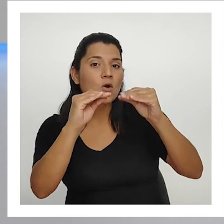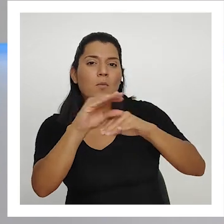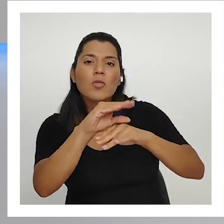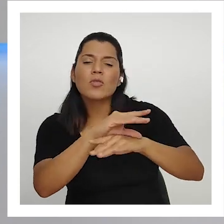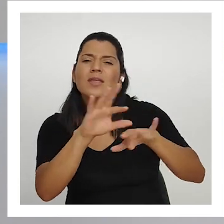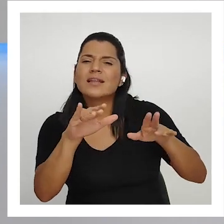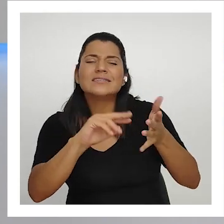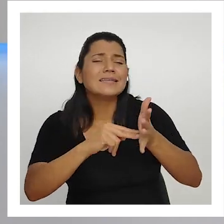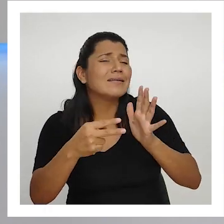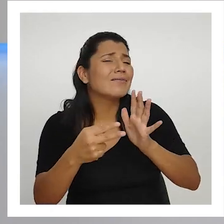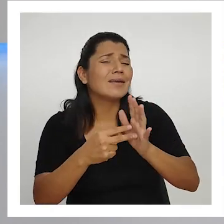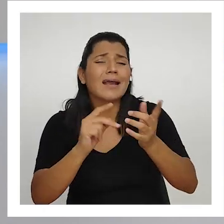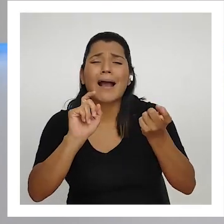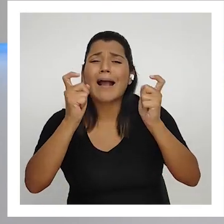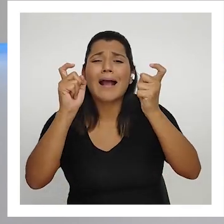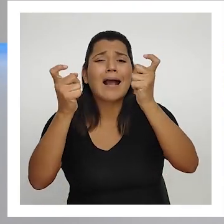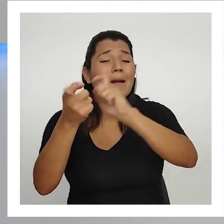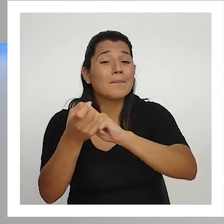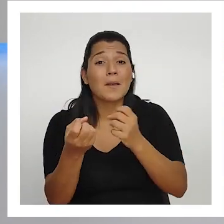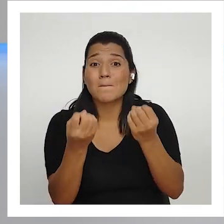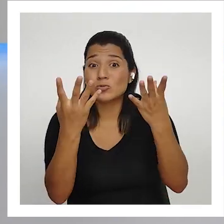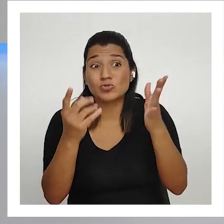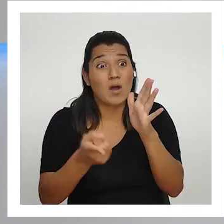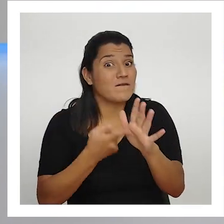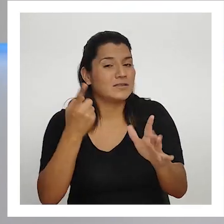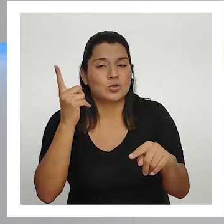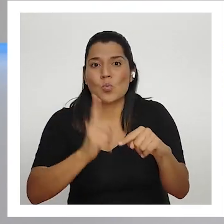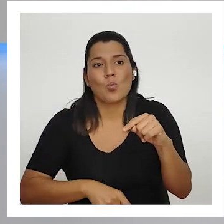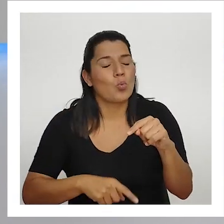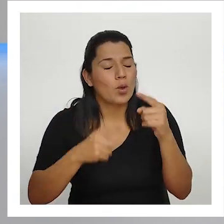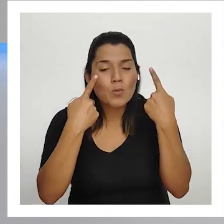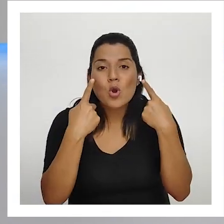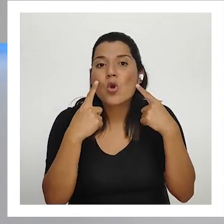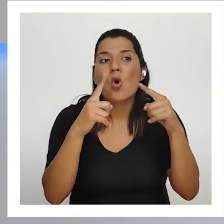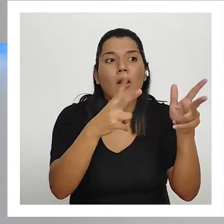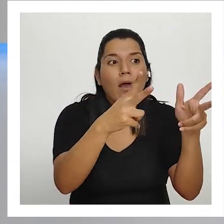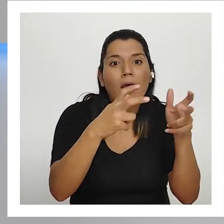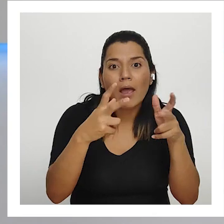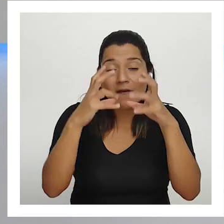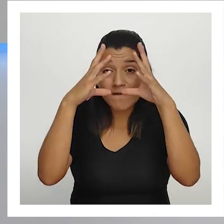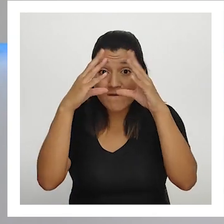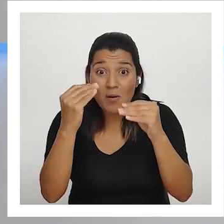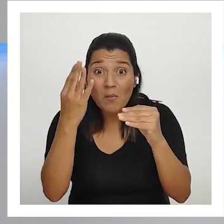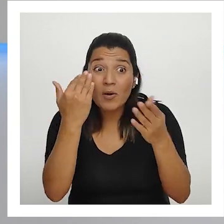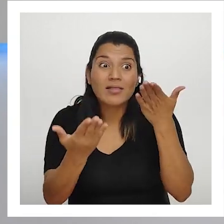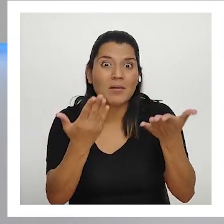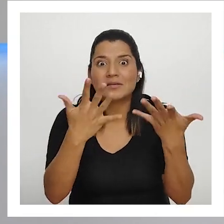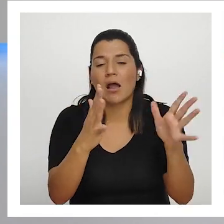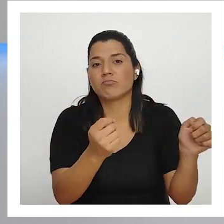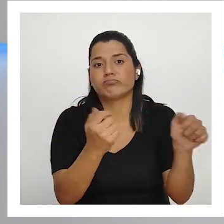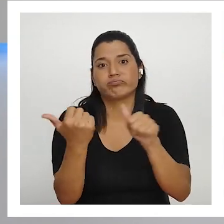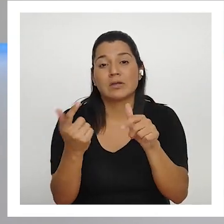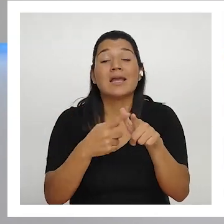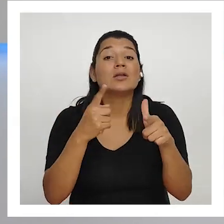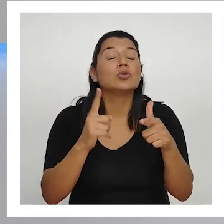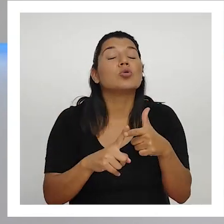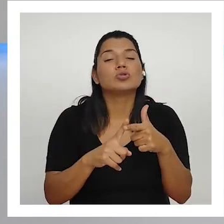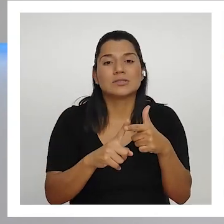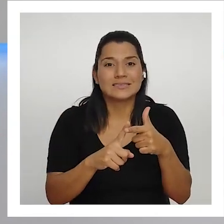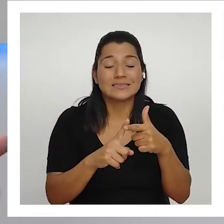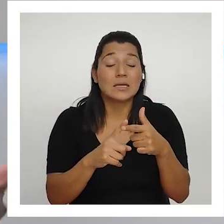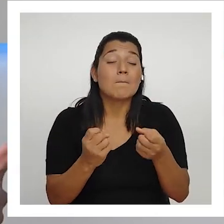e internacional, el poder además también solicitar información a proveedores de servicio, en este caso a Meta, que es el dueño, la empresa